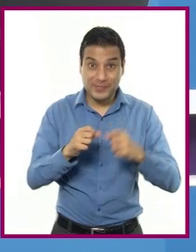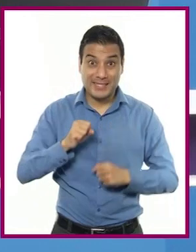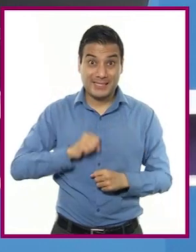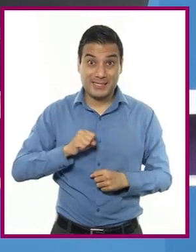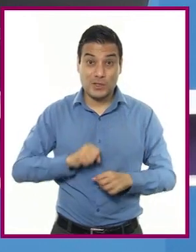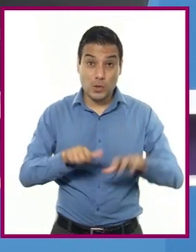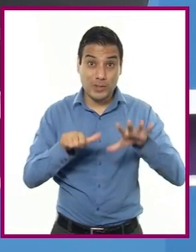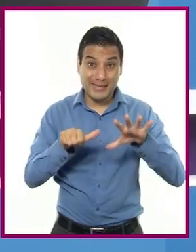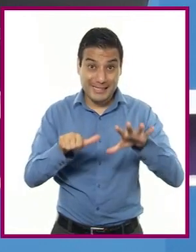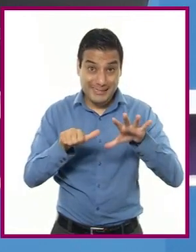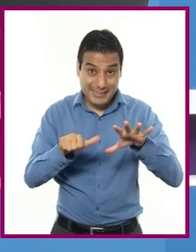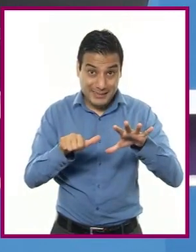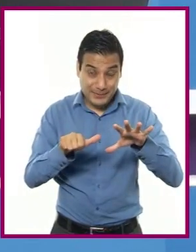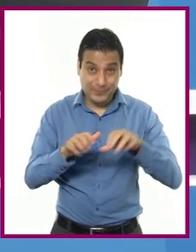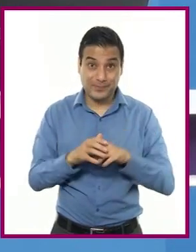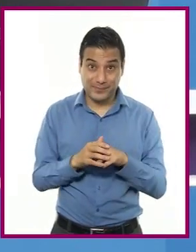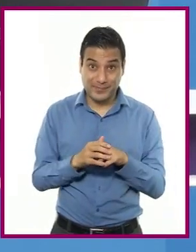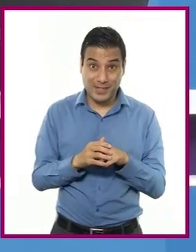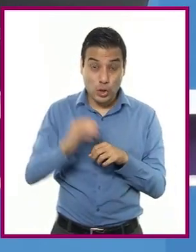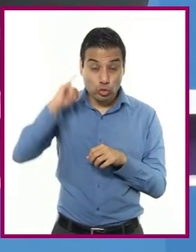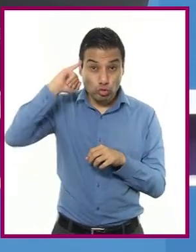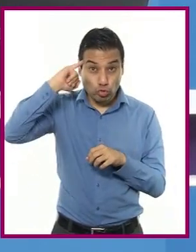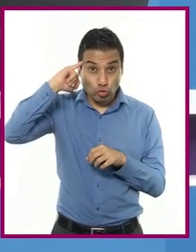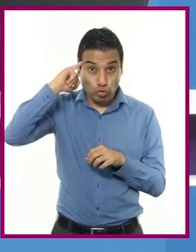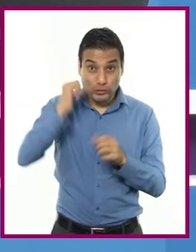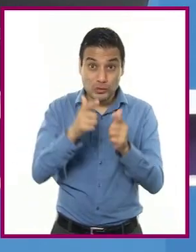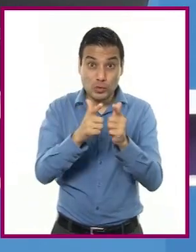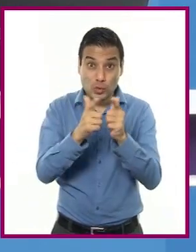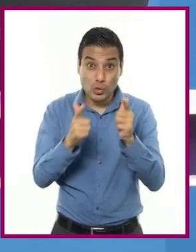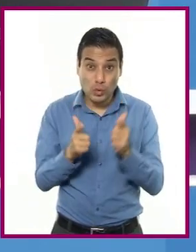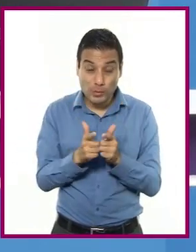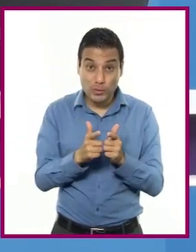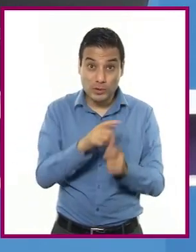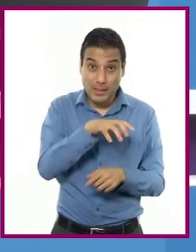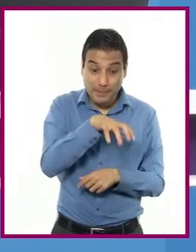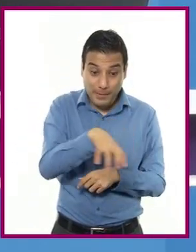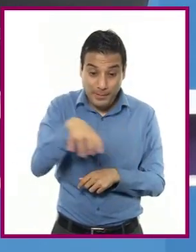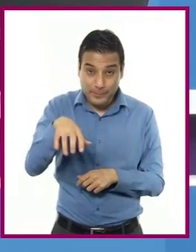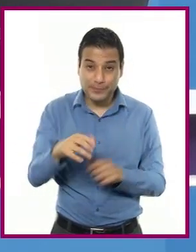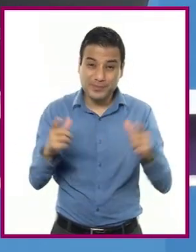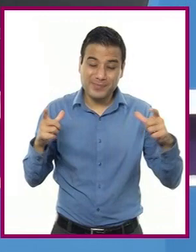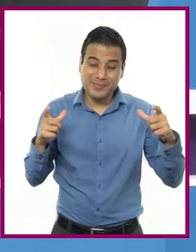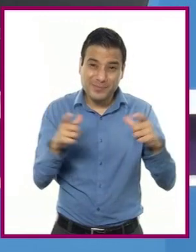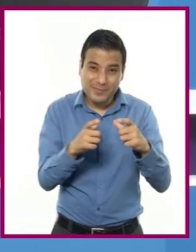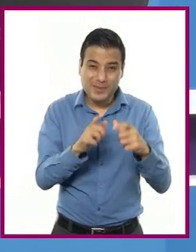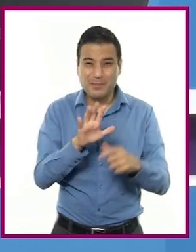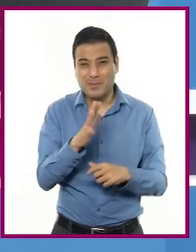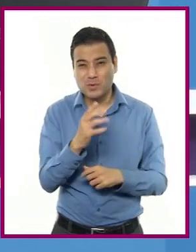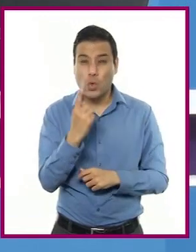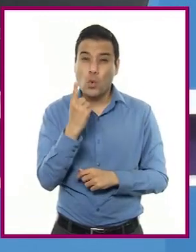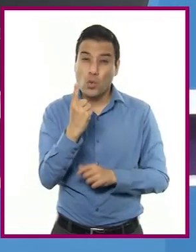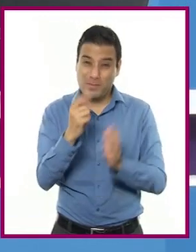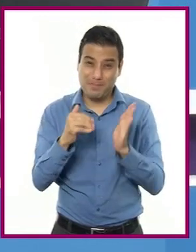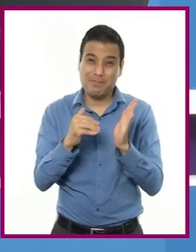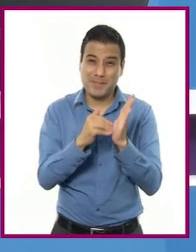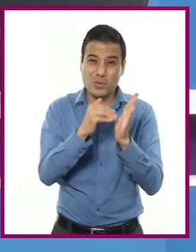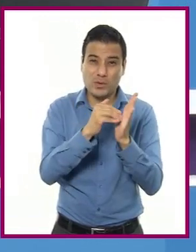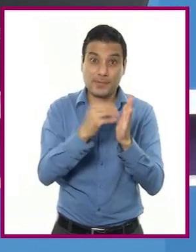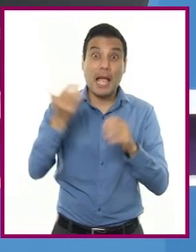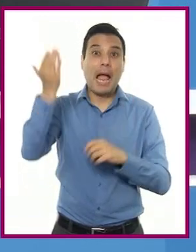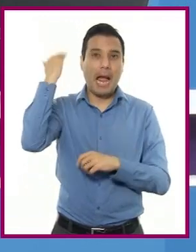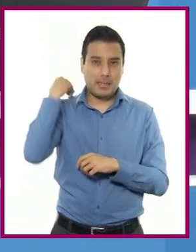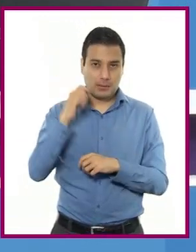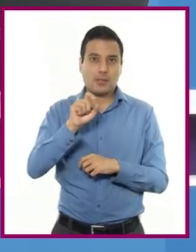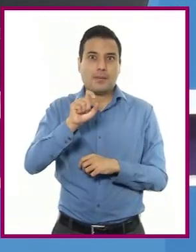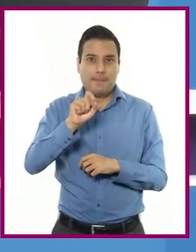XVI, la población de los pueblos originarios se redujo a un poco más de 1 millón, de un total de 20